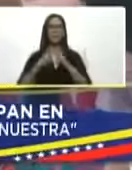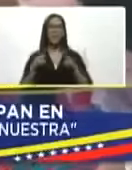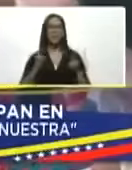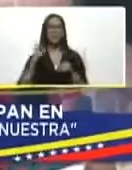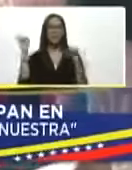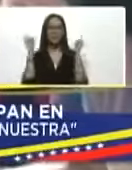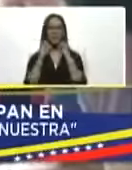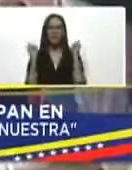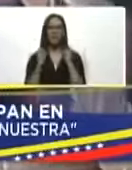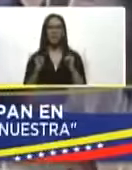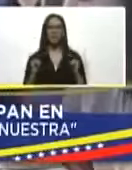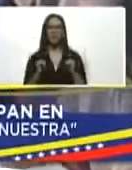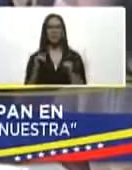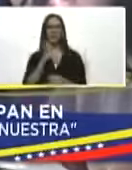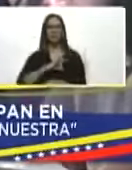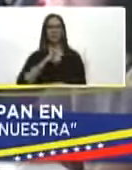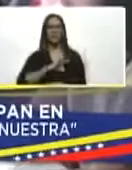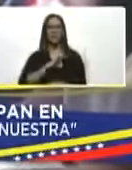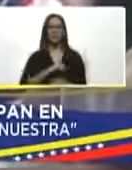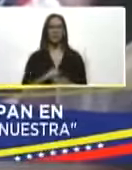felicidad social.